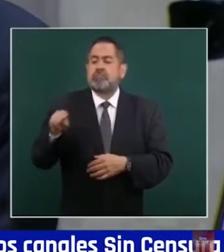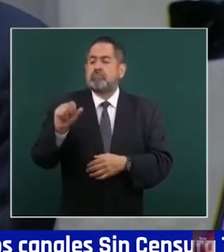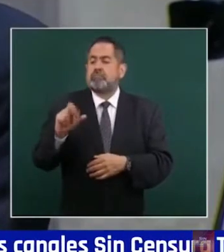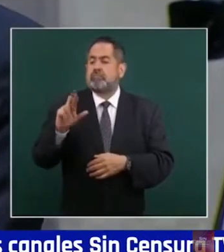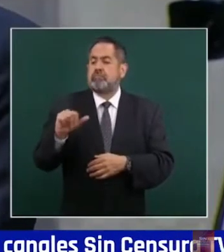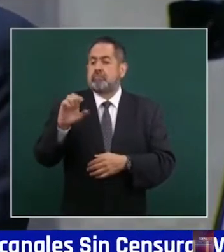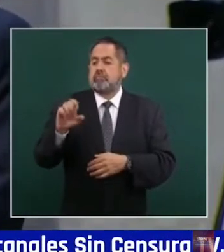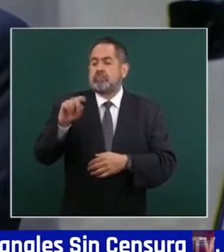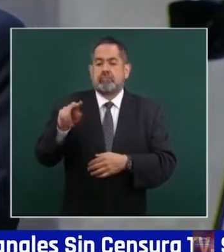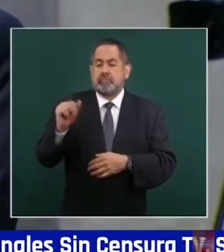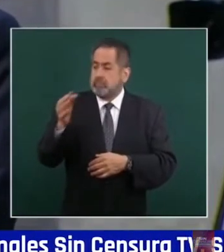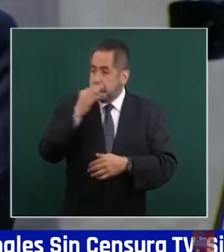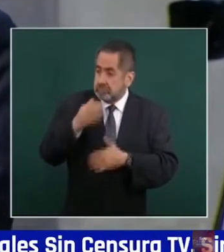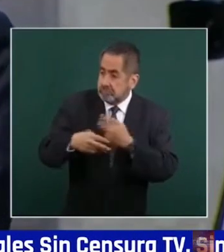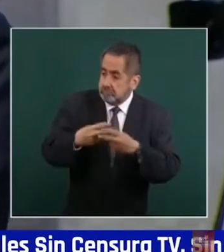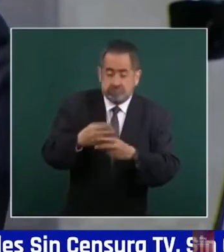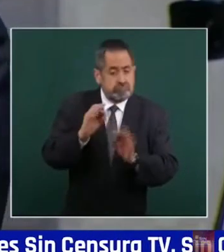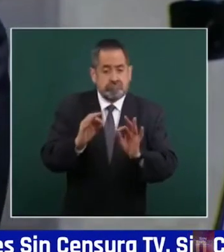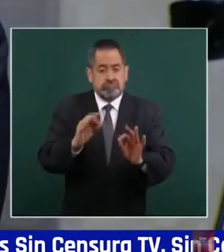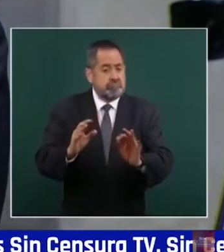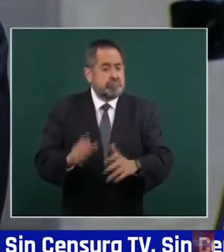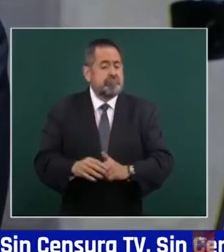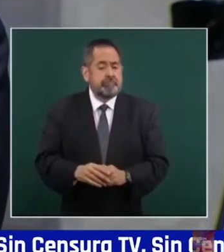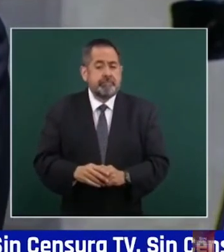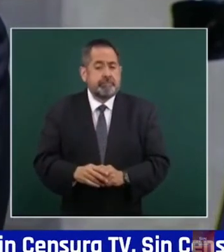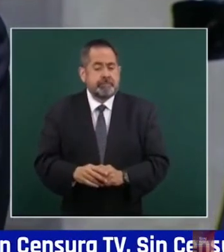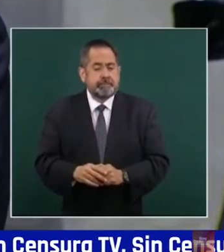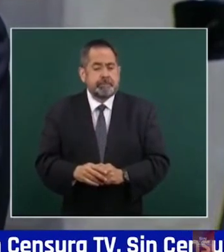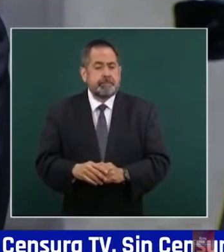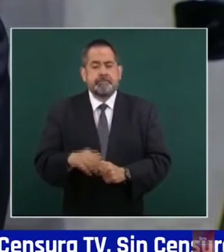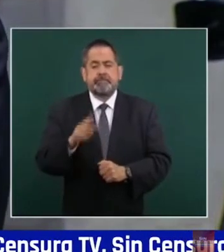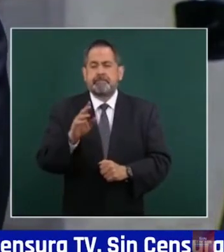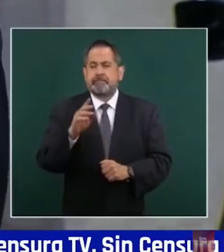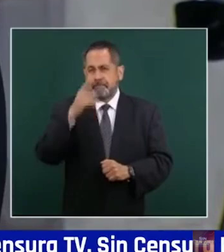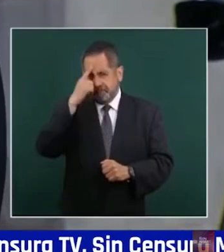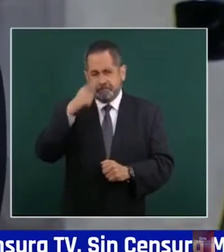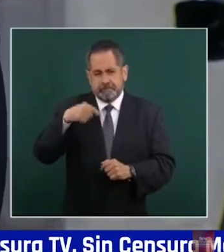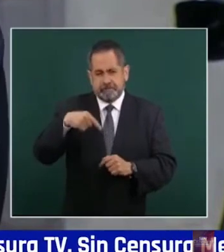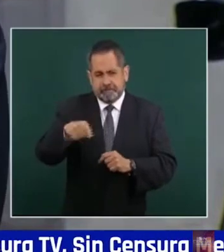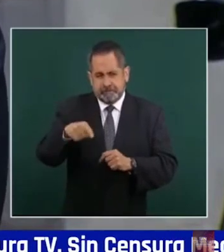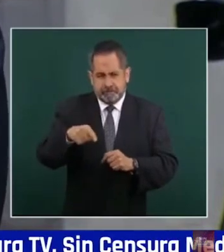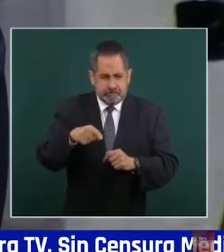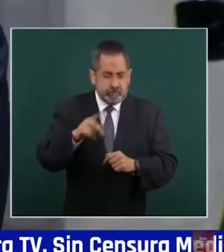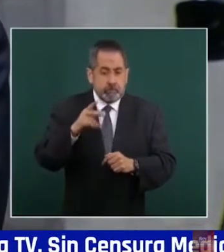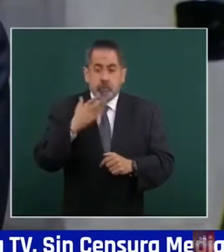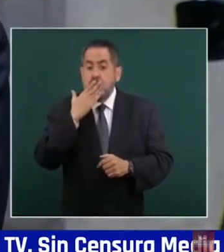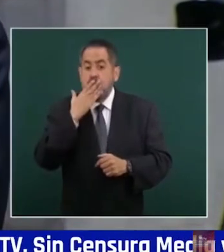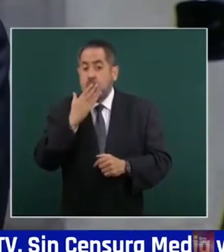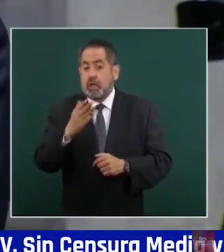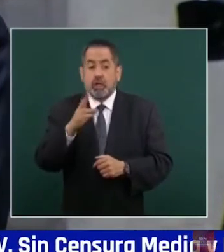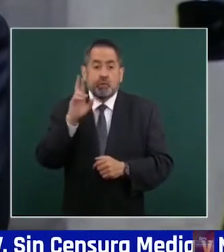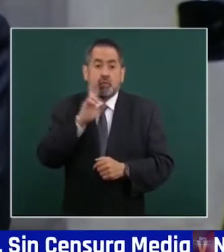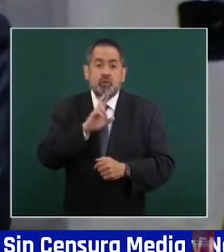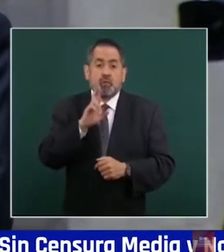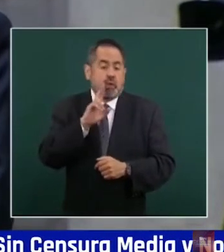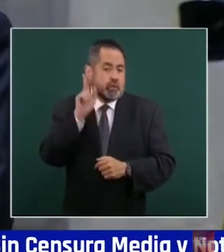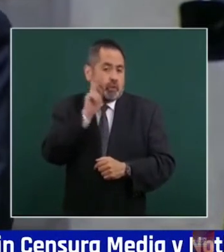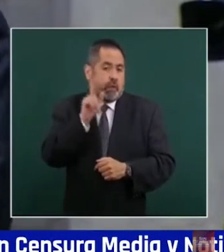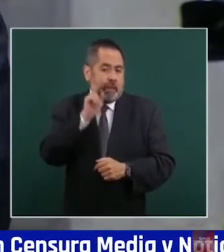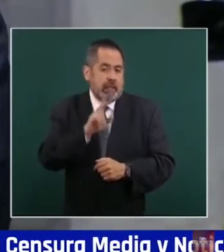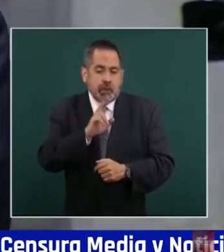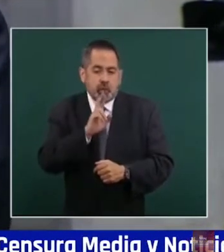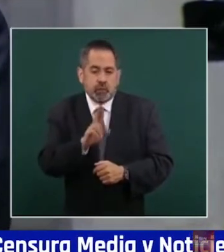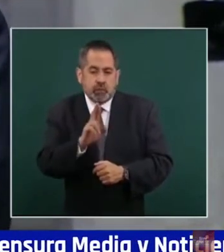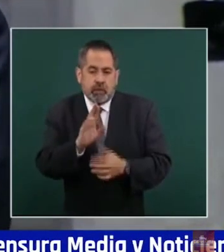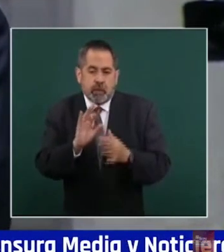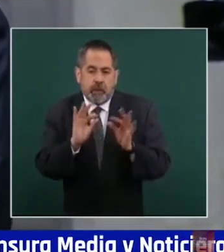el PRIAN. Y bueno, pues lo vemos muy exultante al presidente López Obrador, porque con un brazo en la